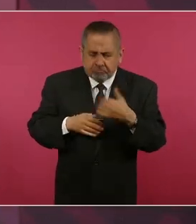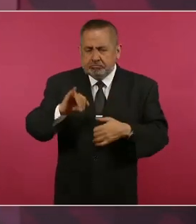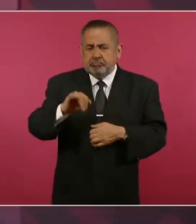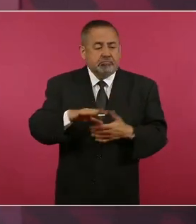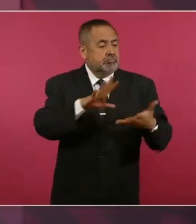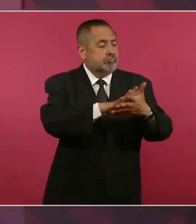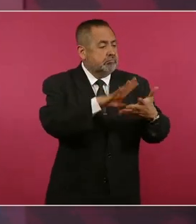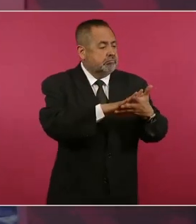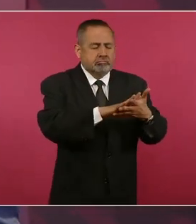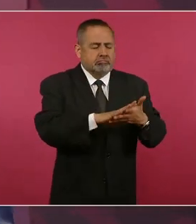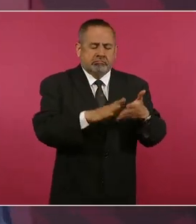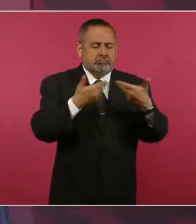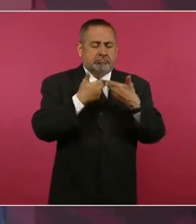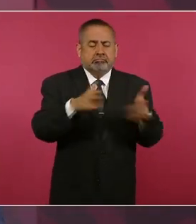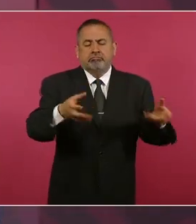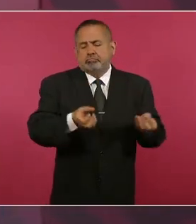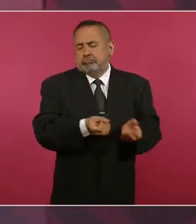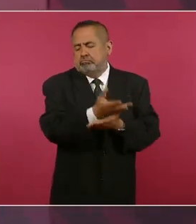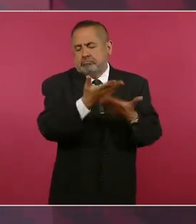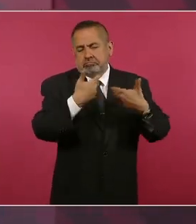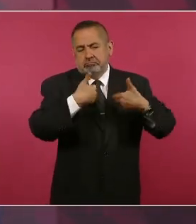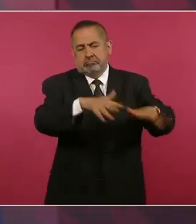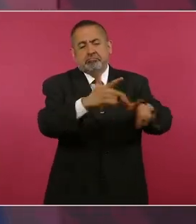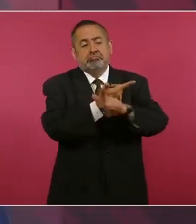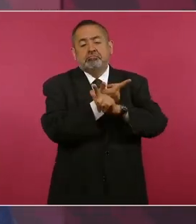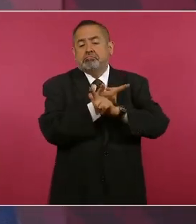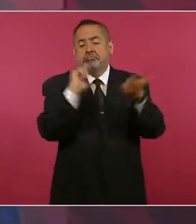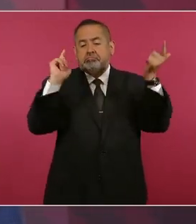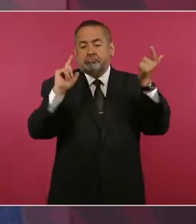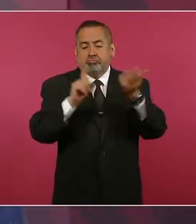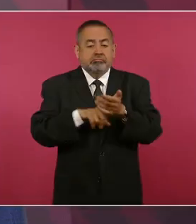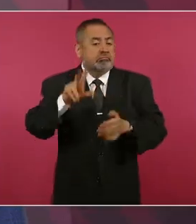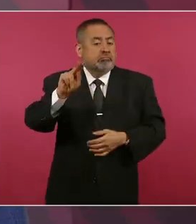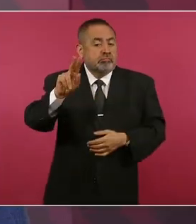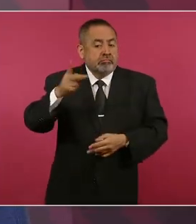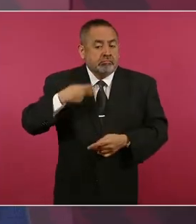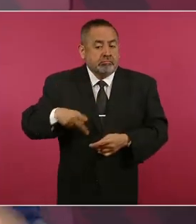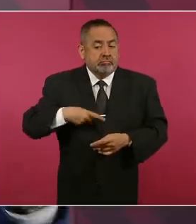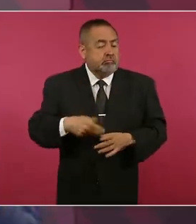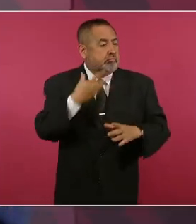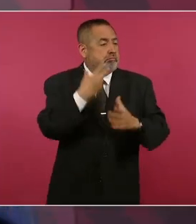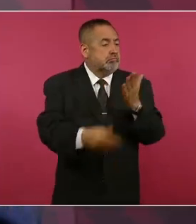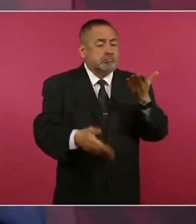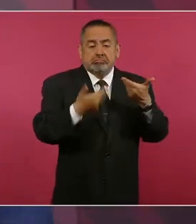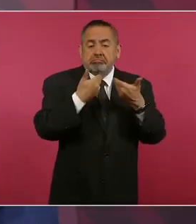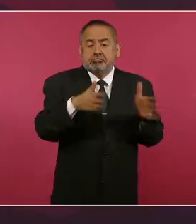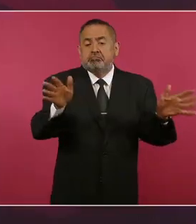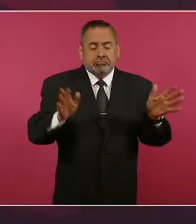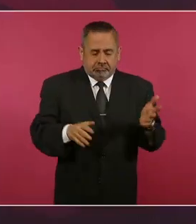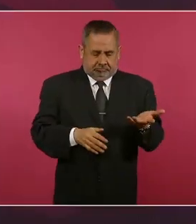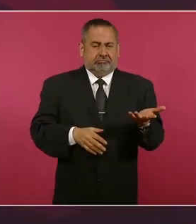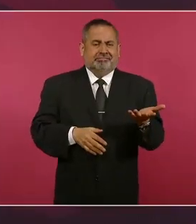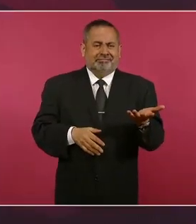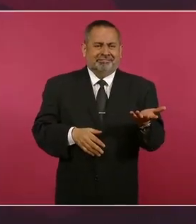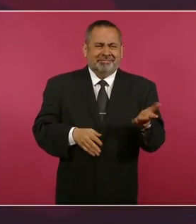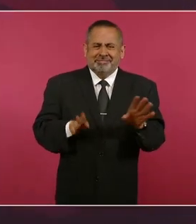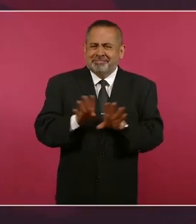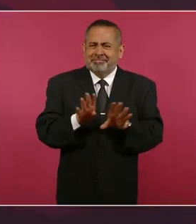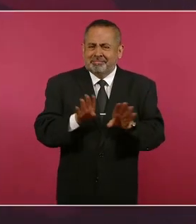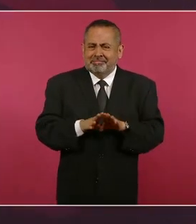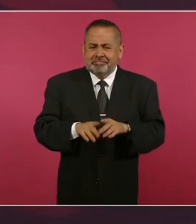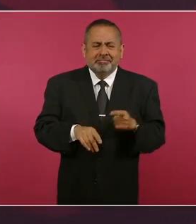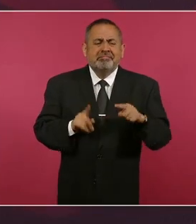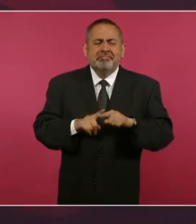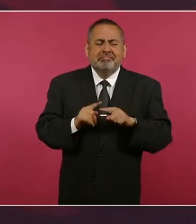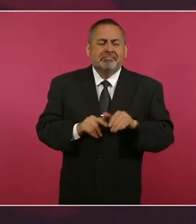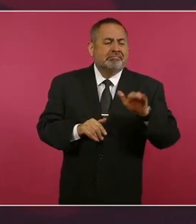libera a más de 80 detenidos. Pero esto lo hacen